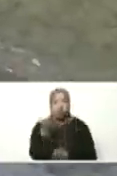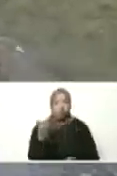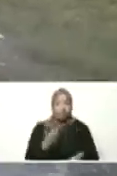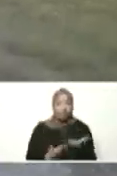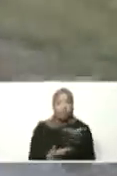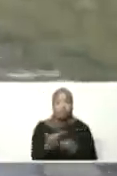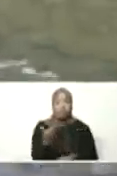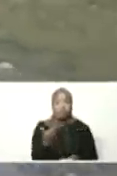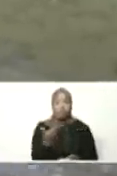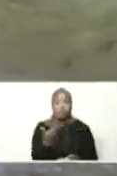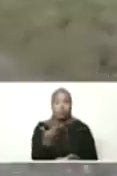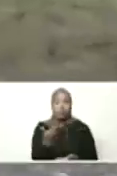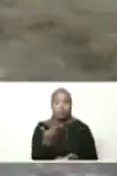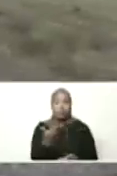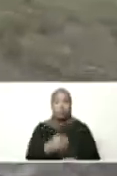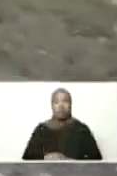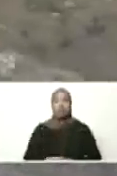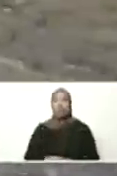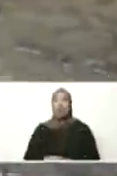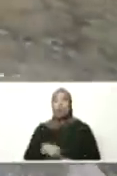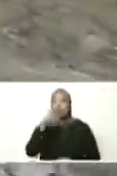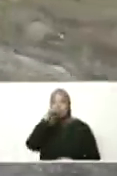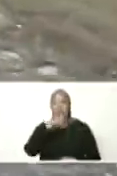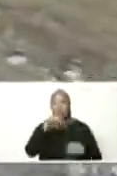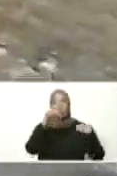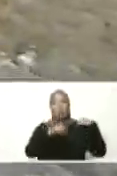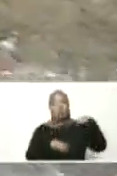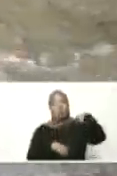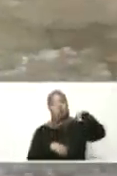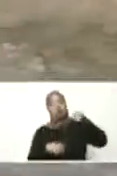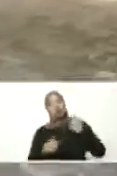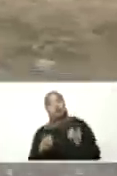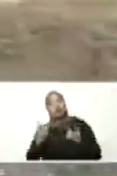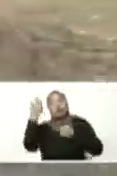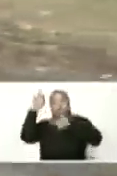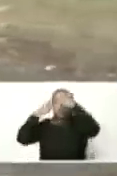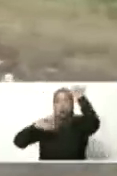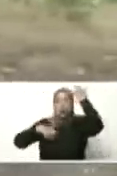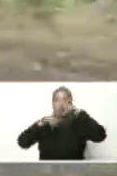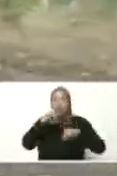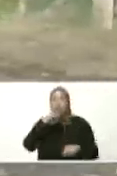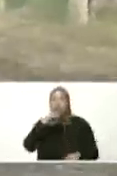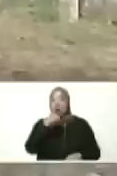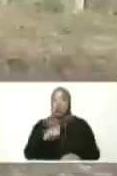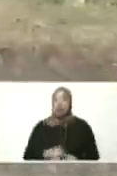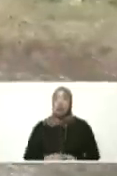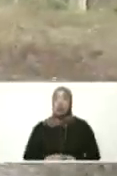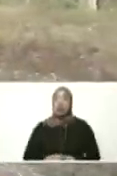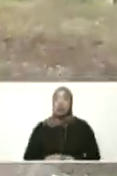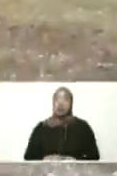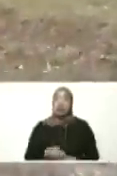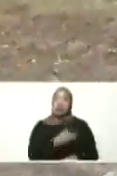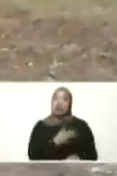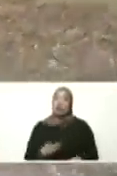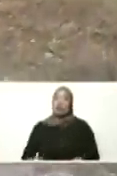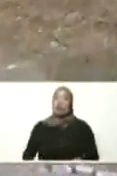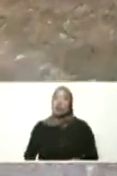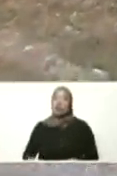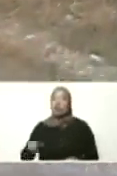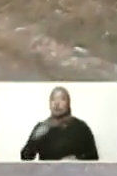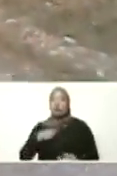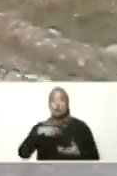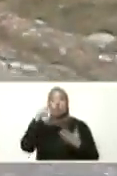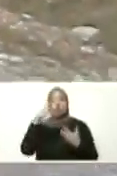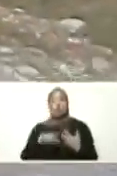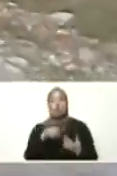Lo que usted ha hecho durante estos años, siguiendo el legado del comandante Chávez, presidente, y lo que usted está